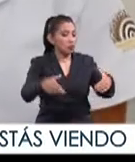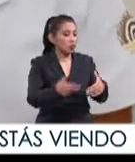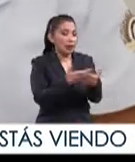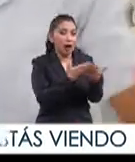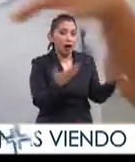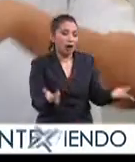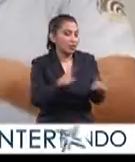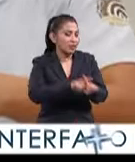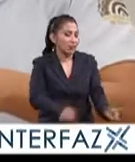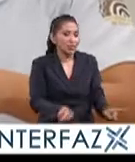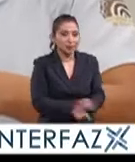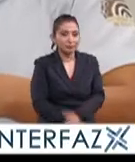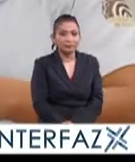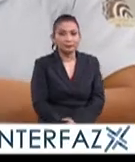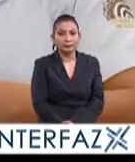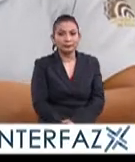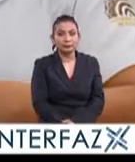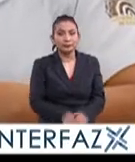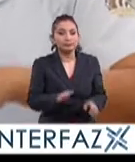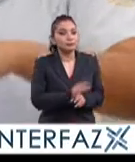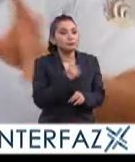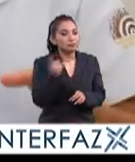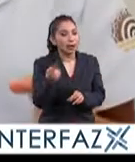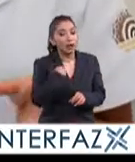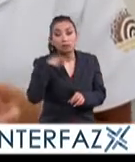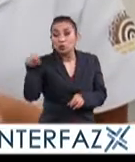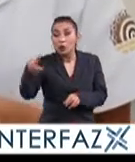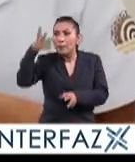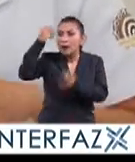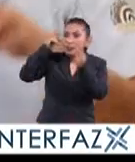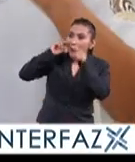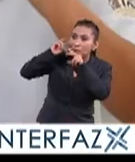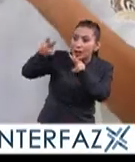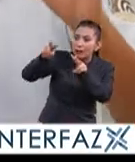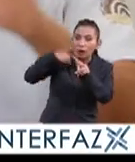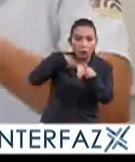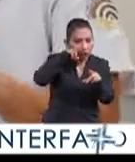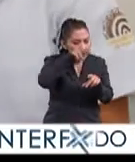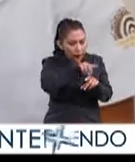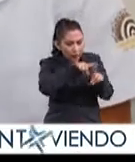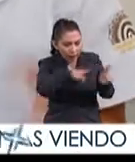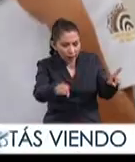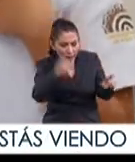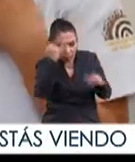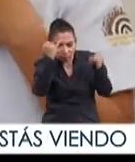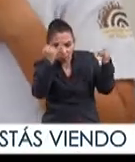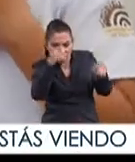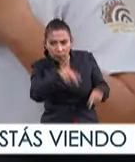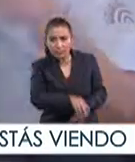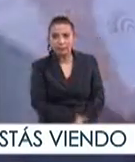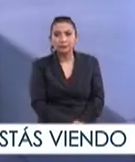en este caso es totalmente distinta porque aprendes a verlos desde otra perspectiva.